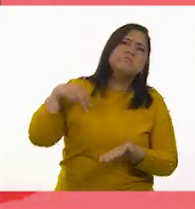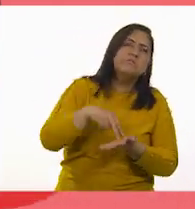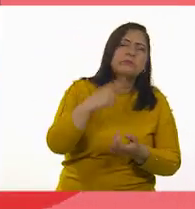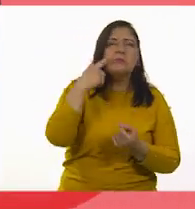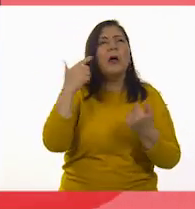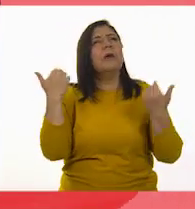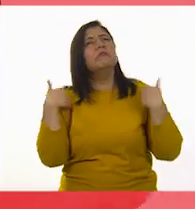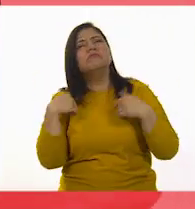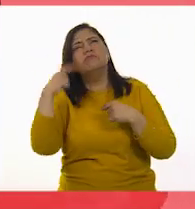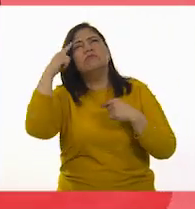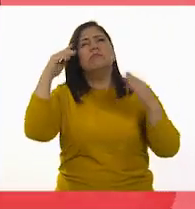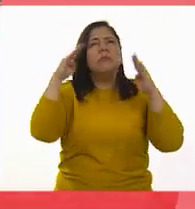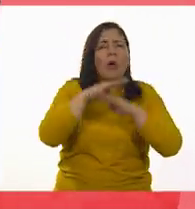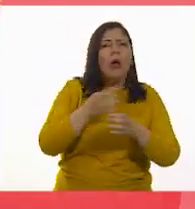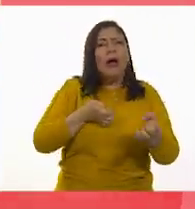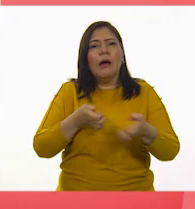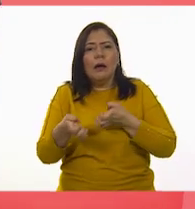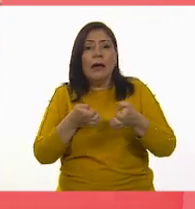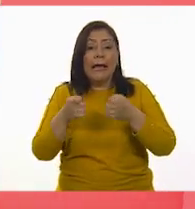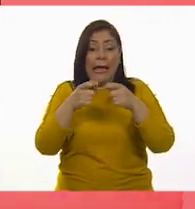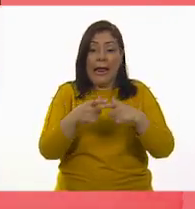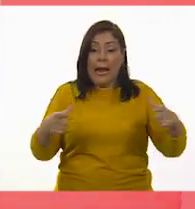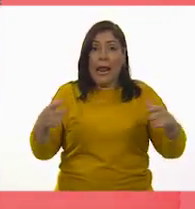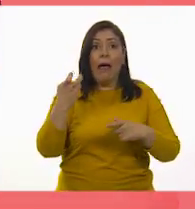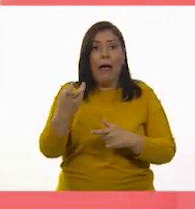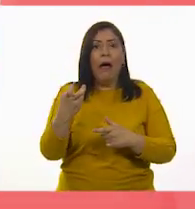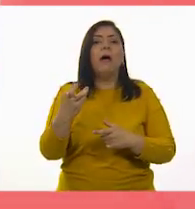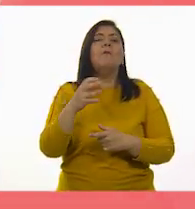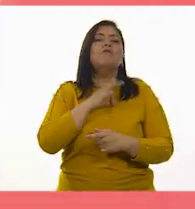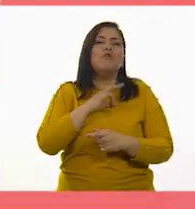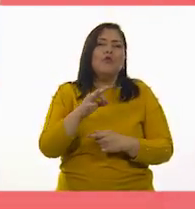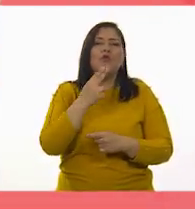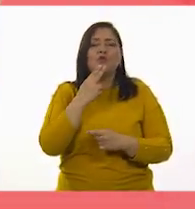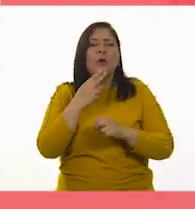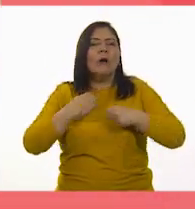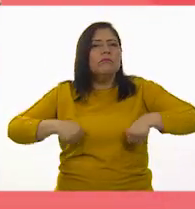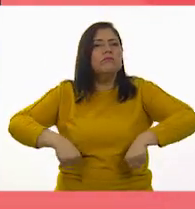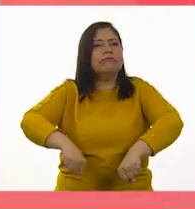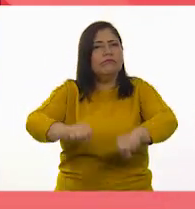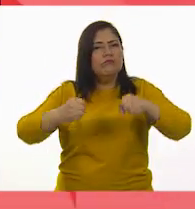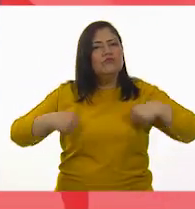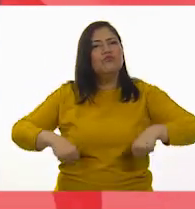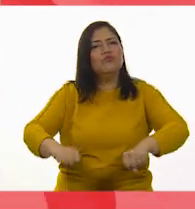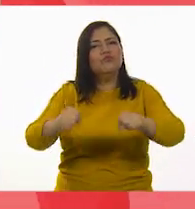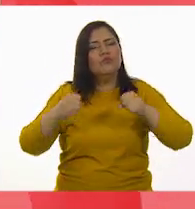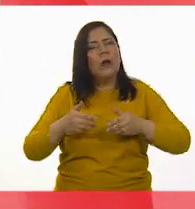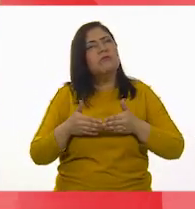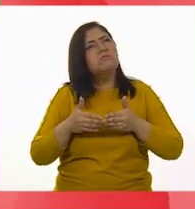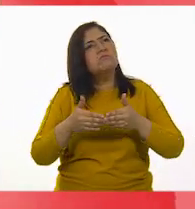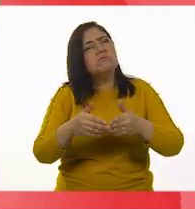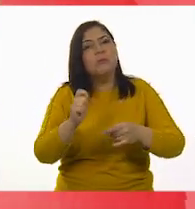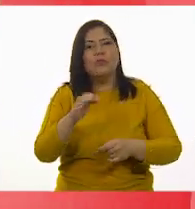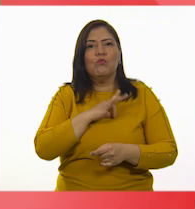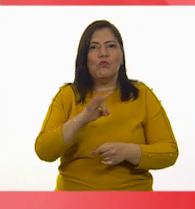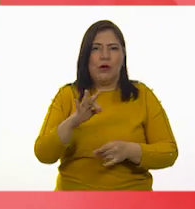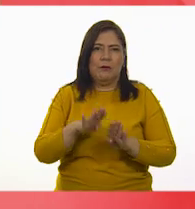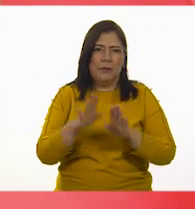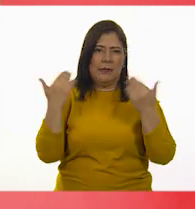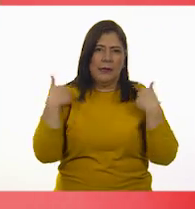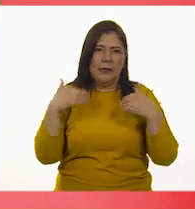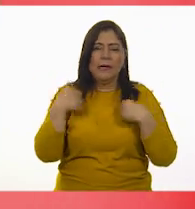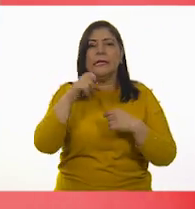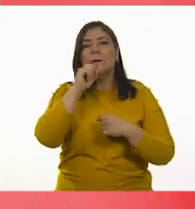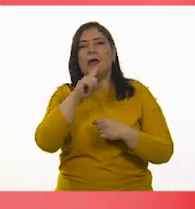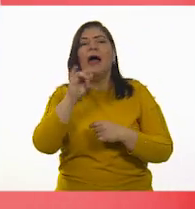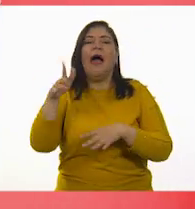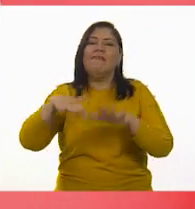hacer ejercicio. El lago es ideal para dar un paseo en lancha y uno de los lugares predilectos de los jóvenes para irse